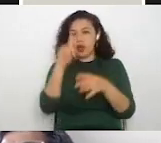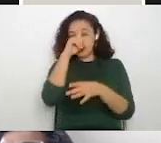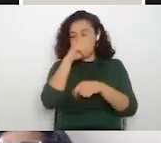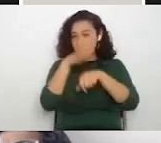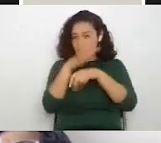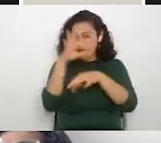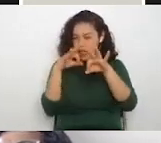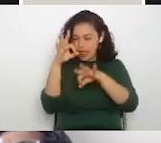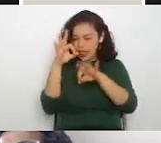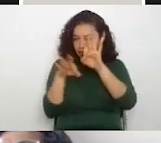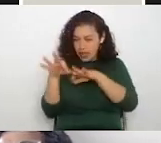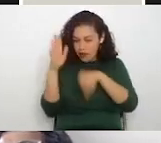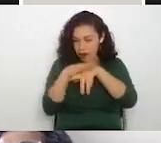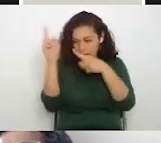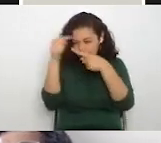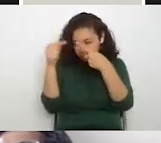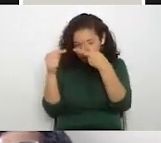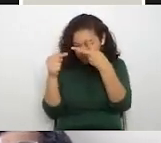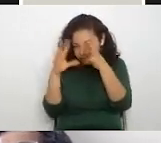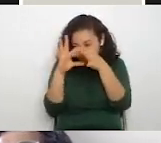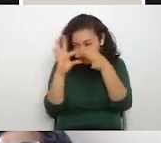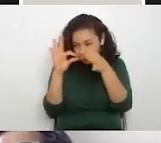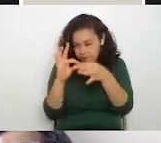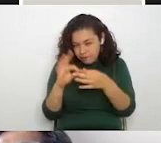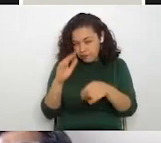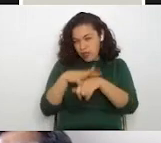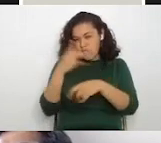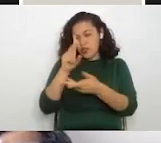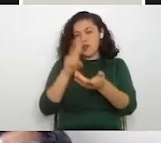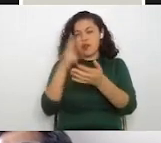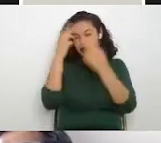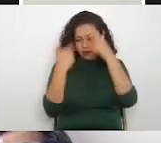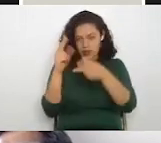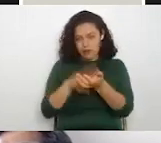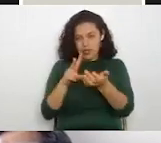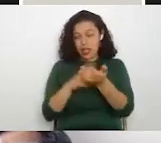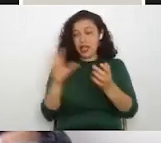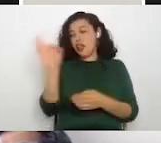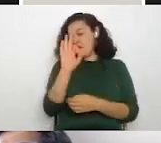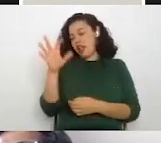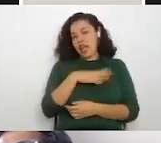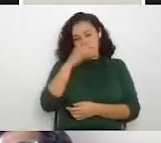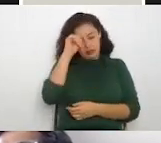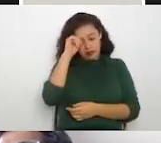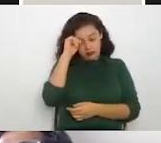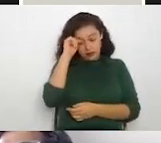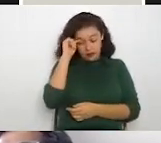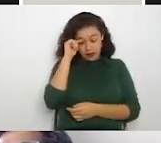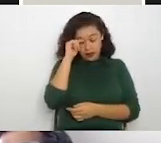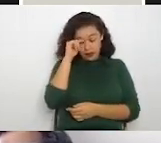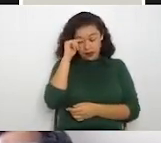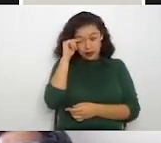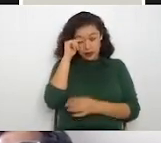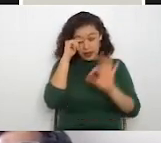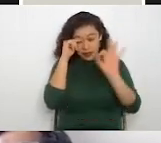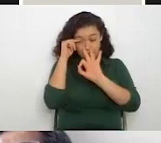detallado que pudiera hablar sobre cómo se hace la valoración, si se considera que es necesario. Si